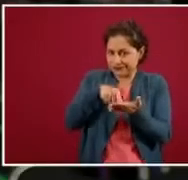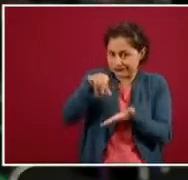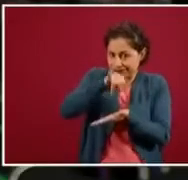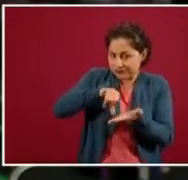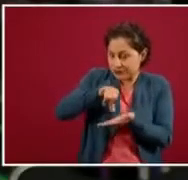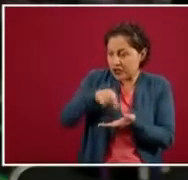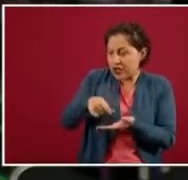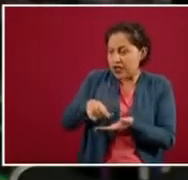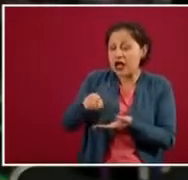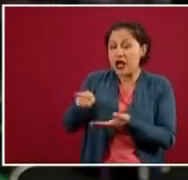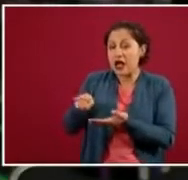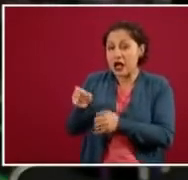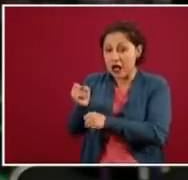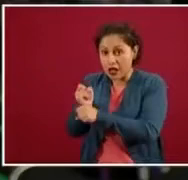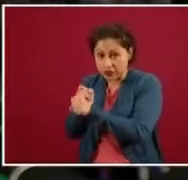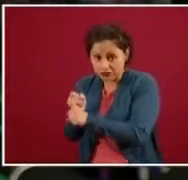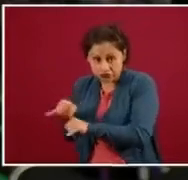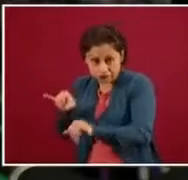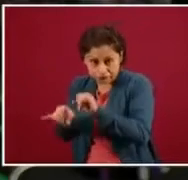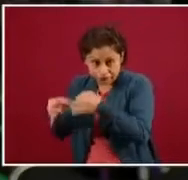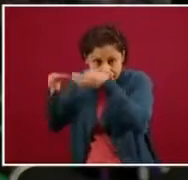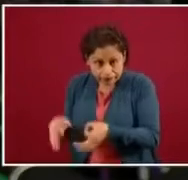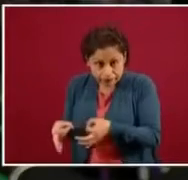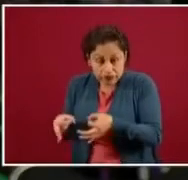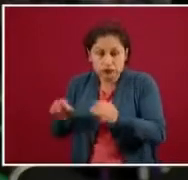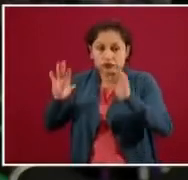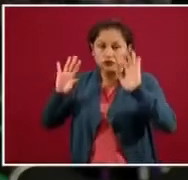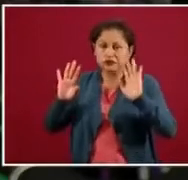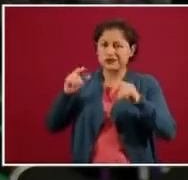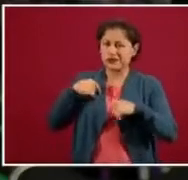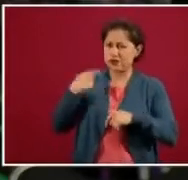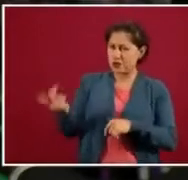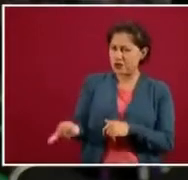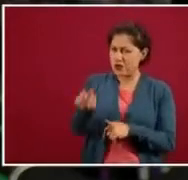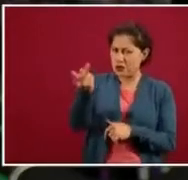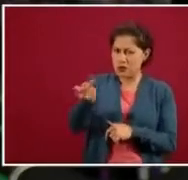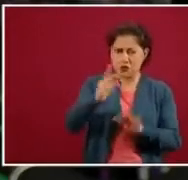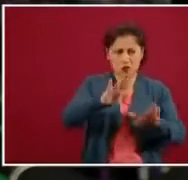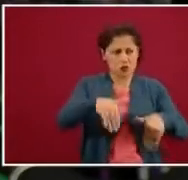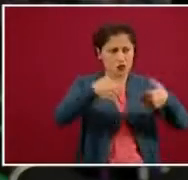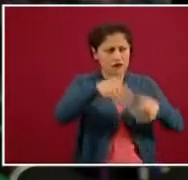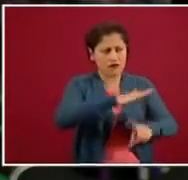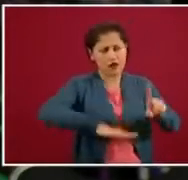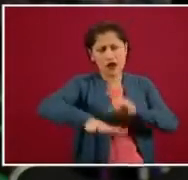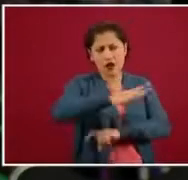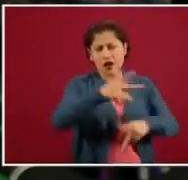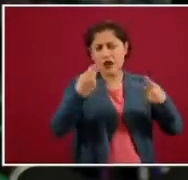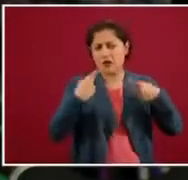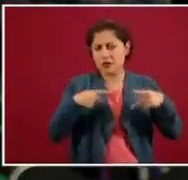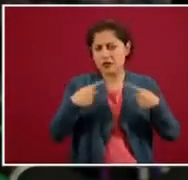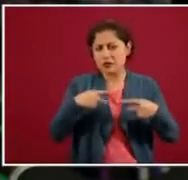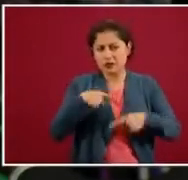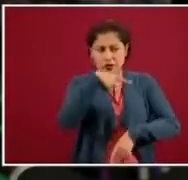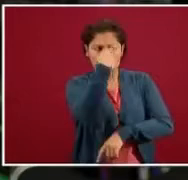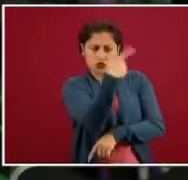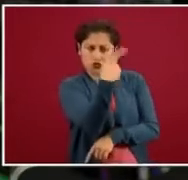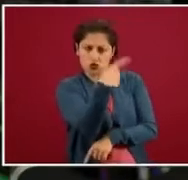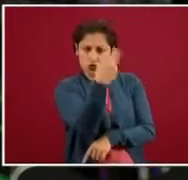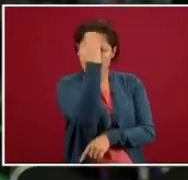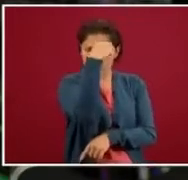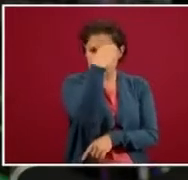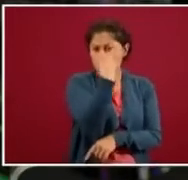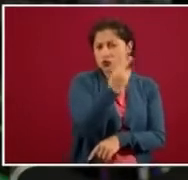que la sociedad también pueda tener este tipo de creencias, como las estampitas religiosas que muchos de